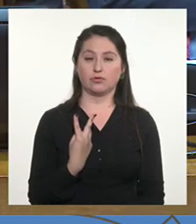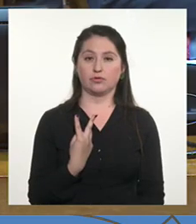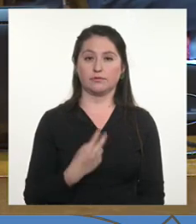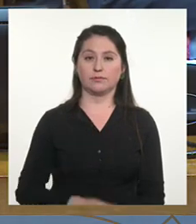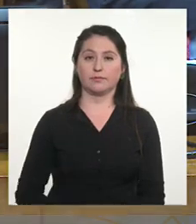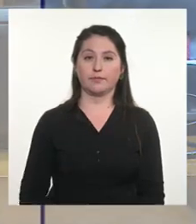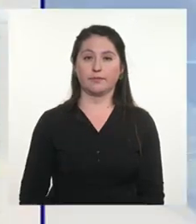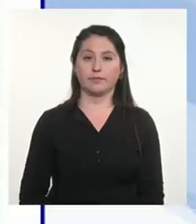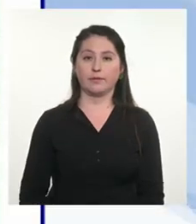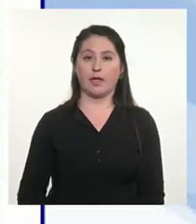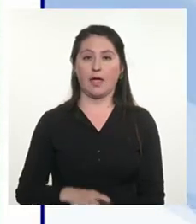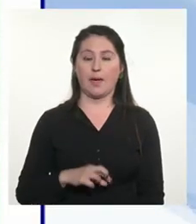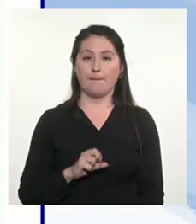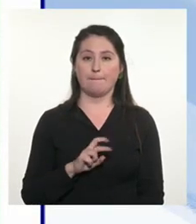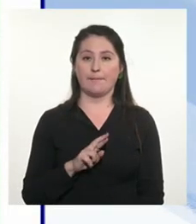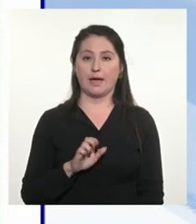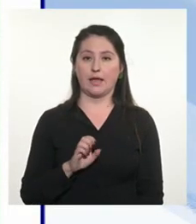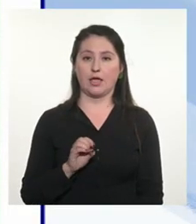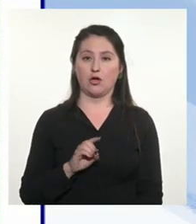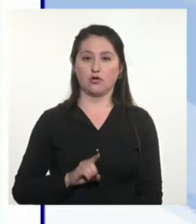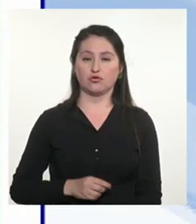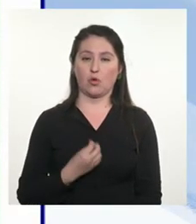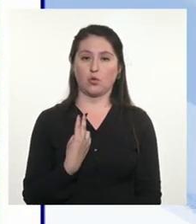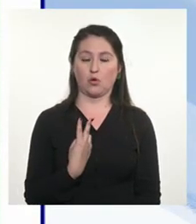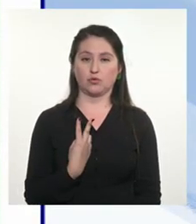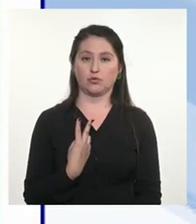parejos 2